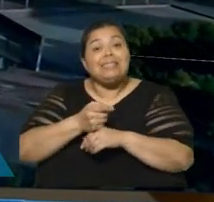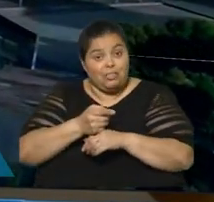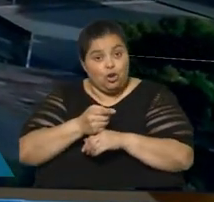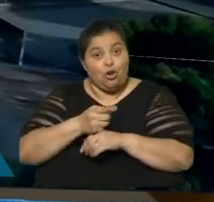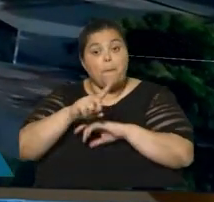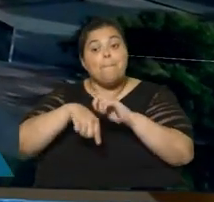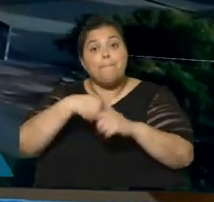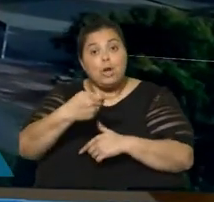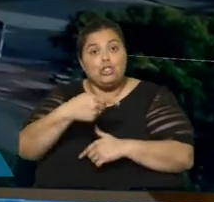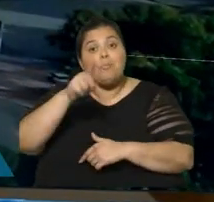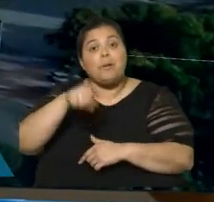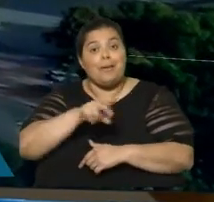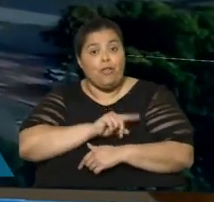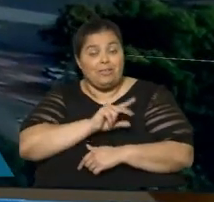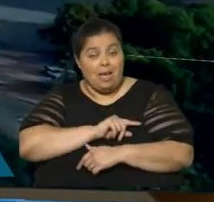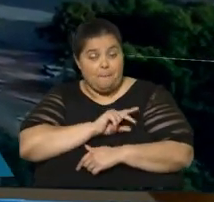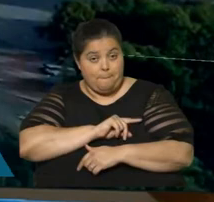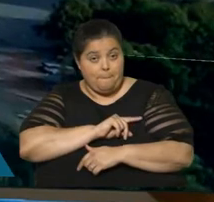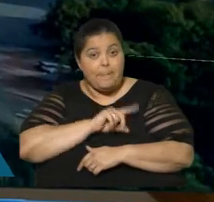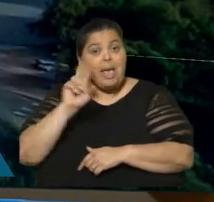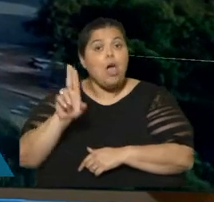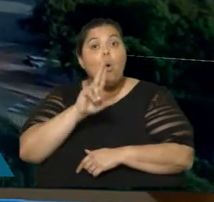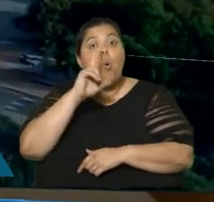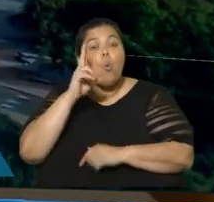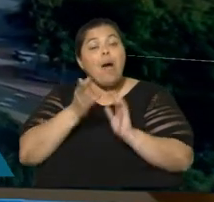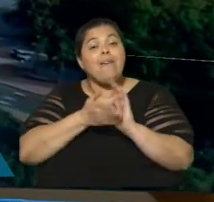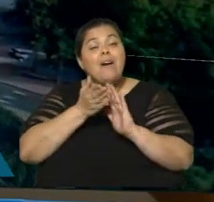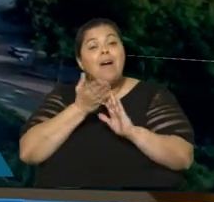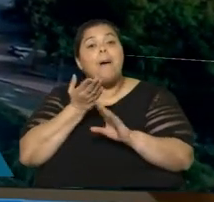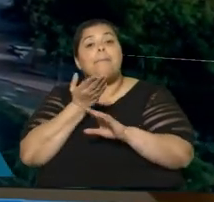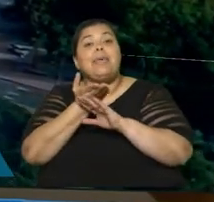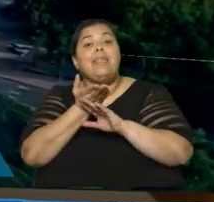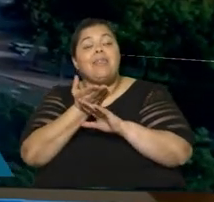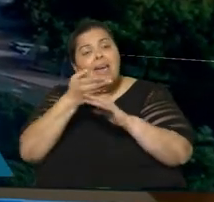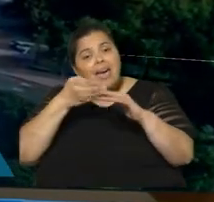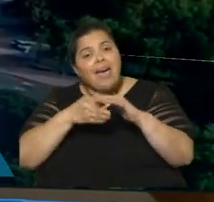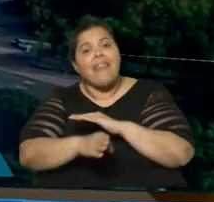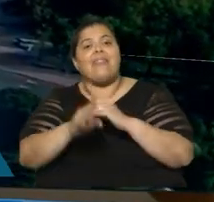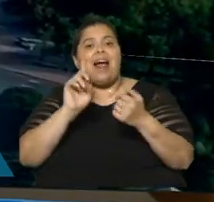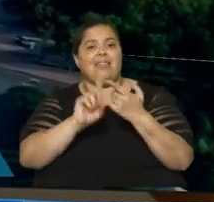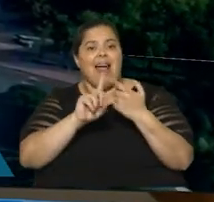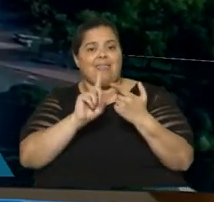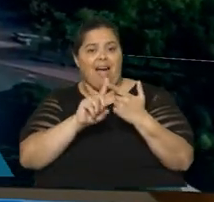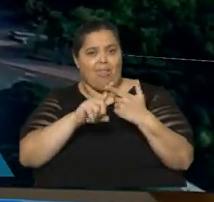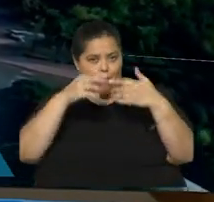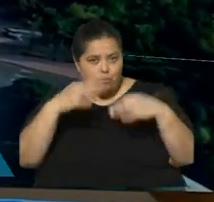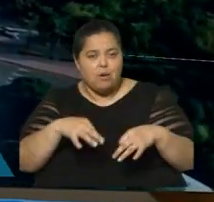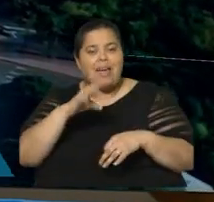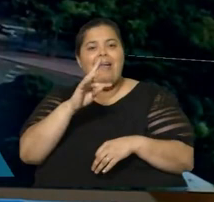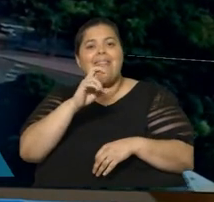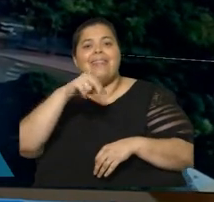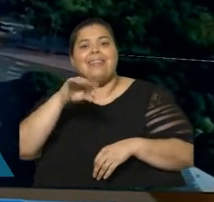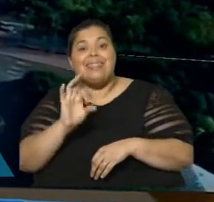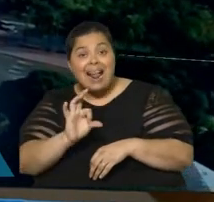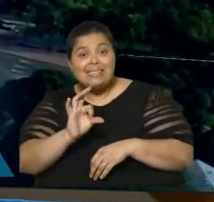próximo 1 de diciembre Uruguay va a solicitar ingresar al Tratado Transpacífico. La noticia fue